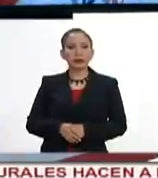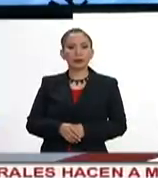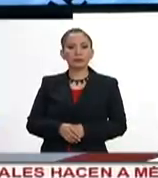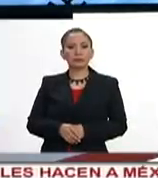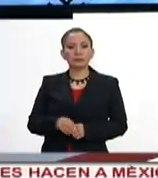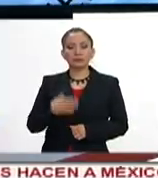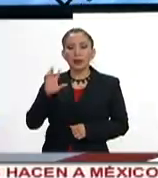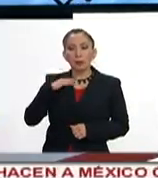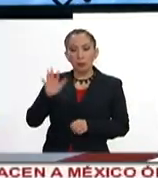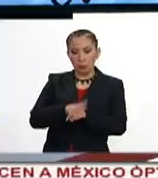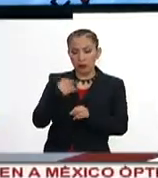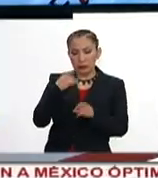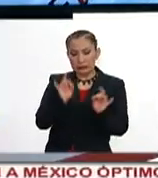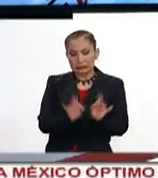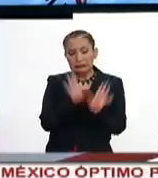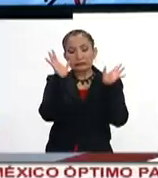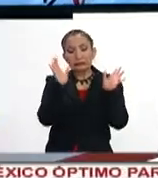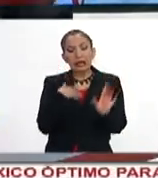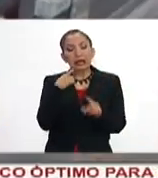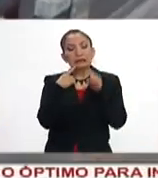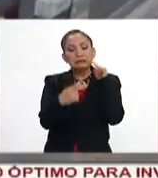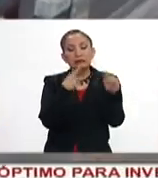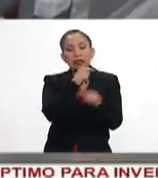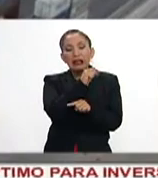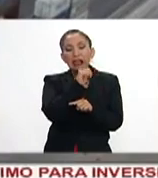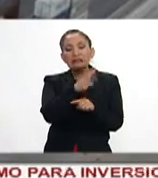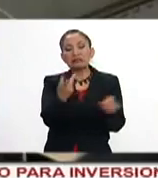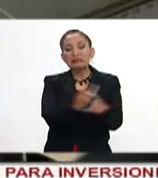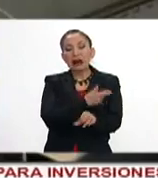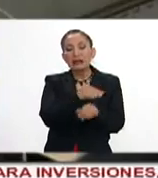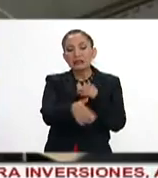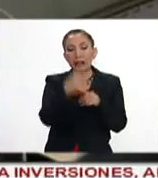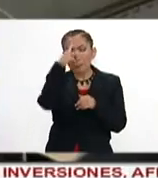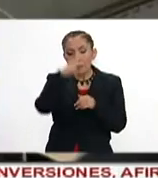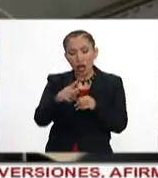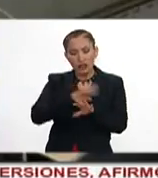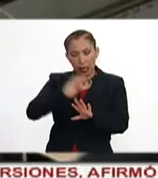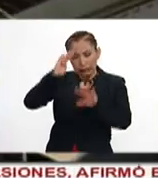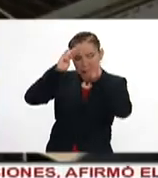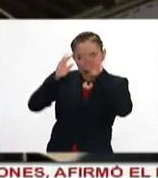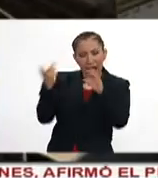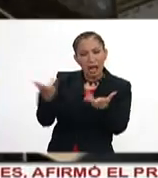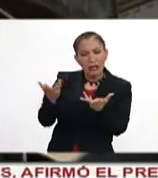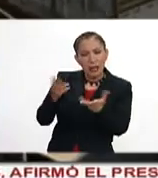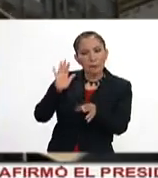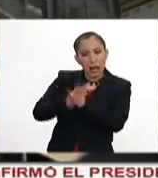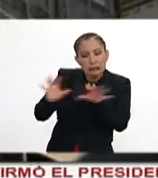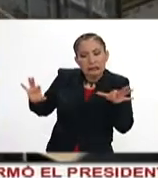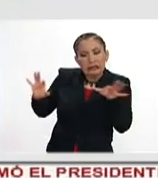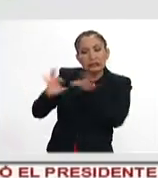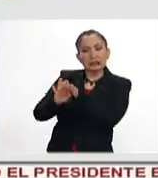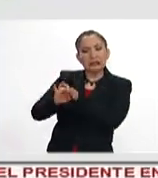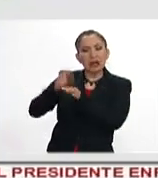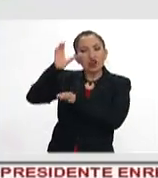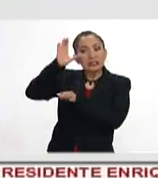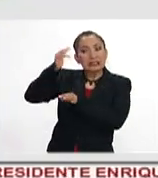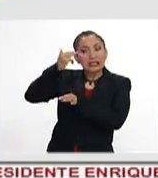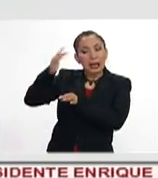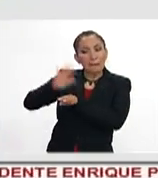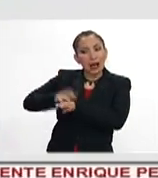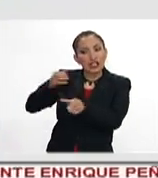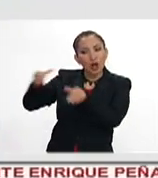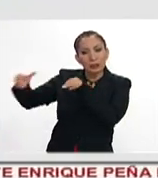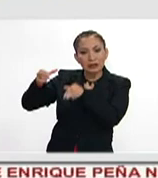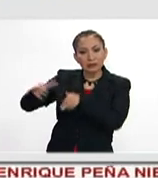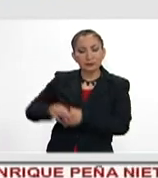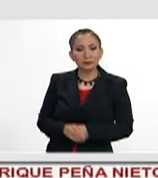Y ante la incertidumbre que genera la renegociación del Tratado de Libre Comercio, México ya piensa en aumentar los lazos comerciales con China, el